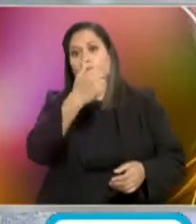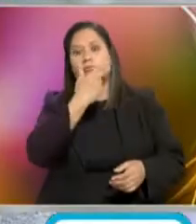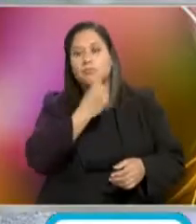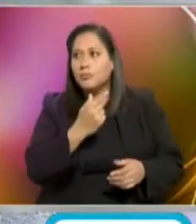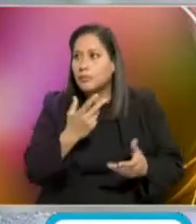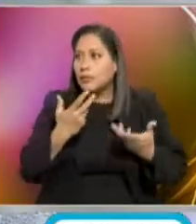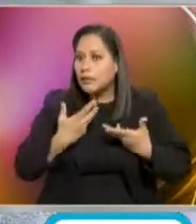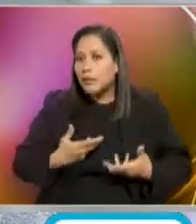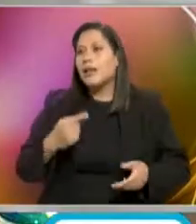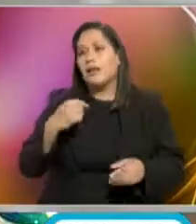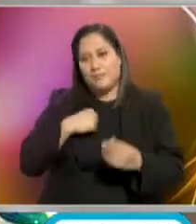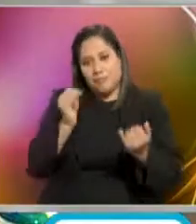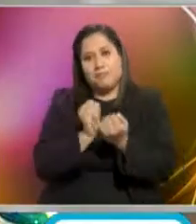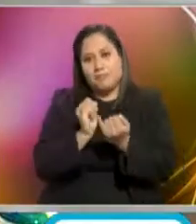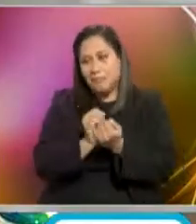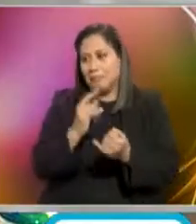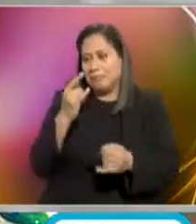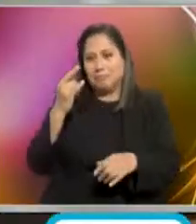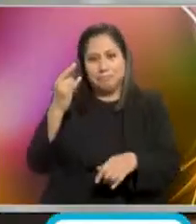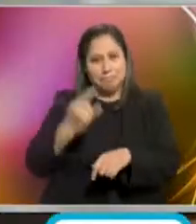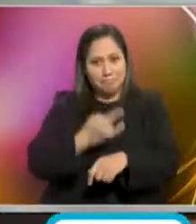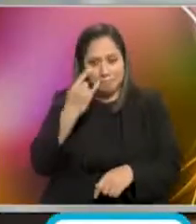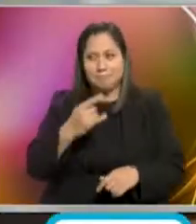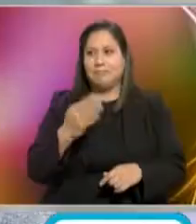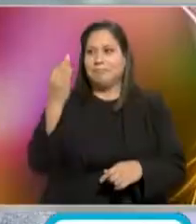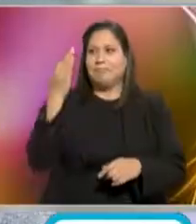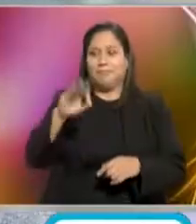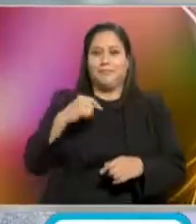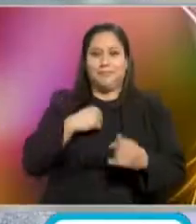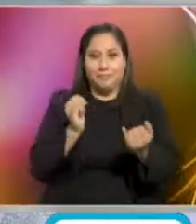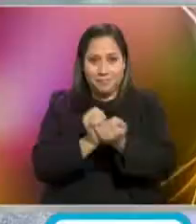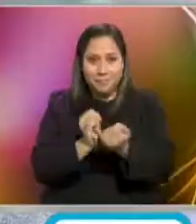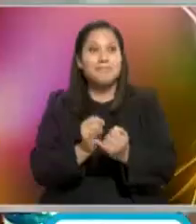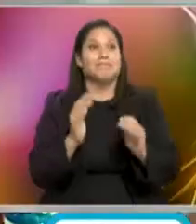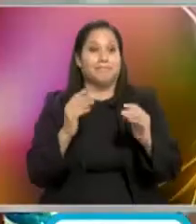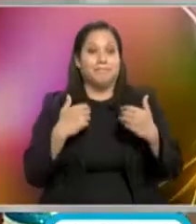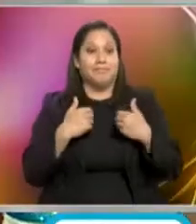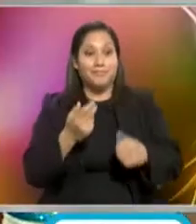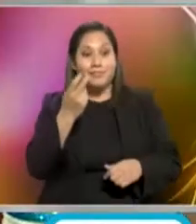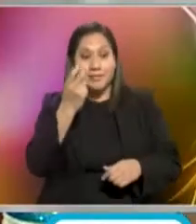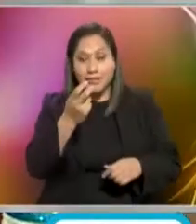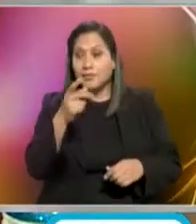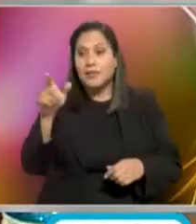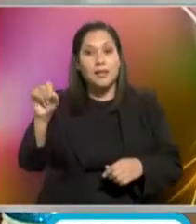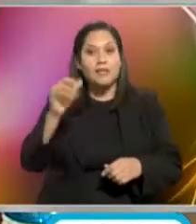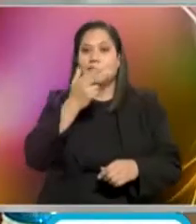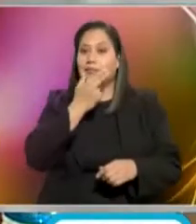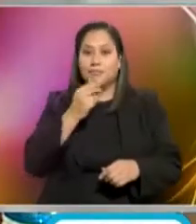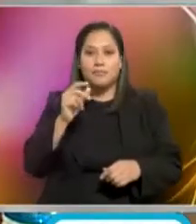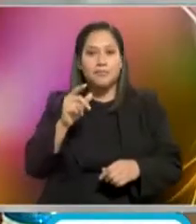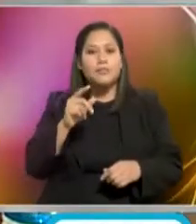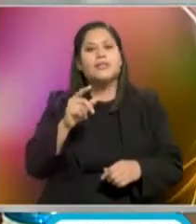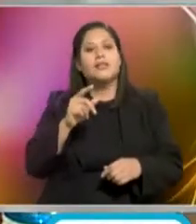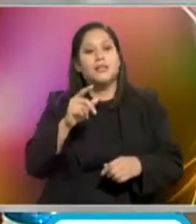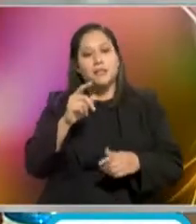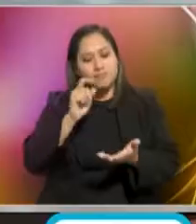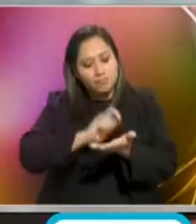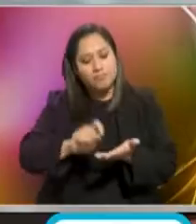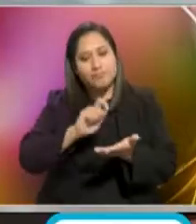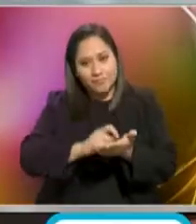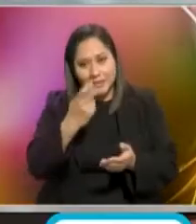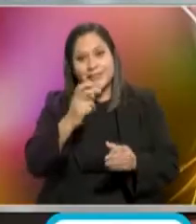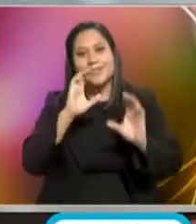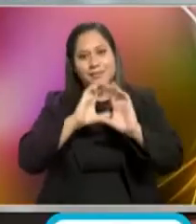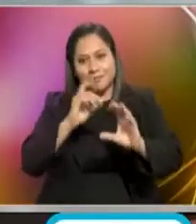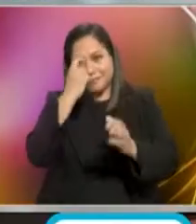a mí también me la aplicaron, pero Con luego vemos. razón. Oye, Igual- con además- razón. Sí, ese tipo de cosas le pasaban. Entonces, pum, compuso esa canción.